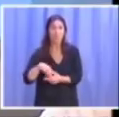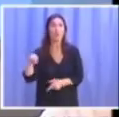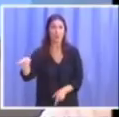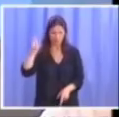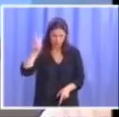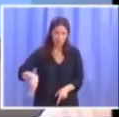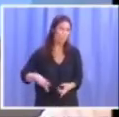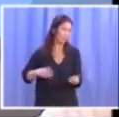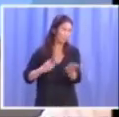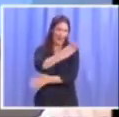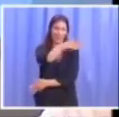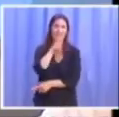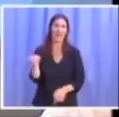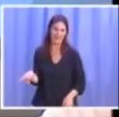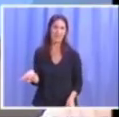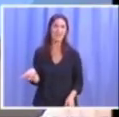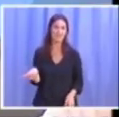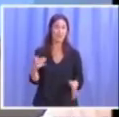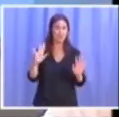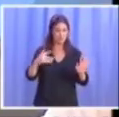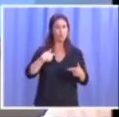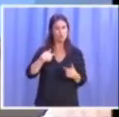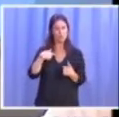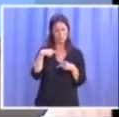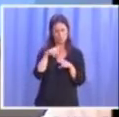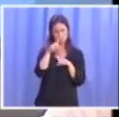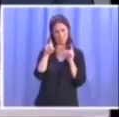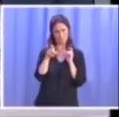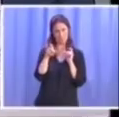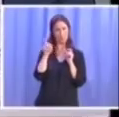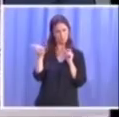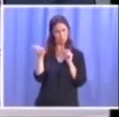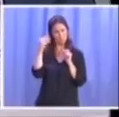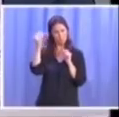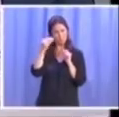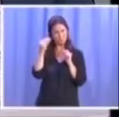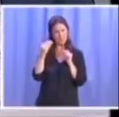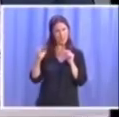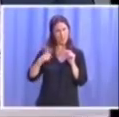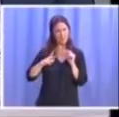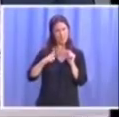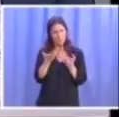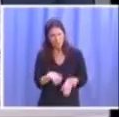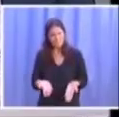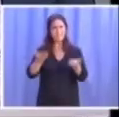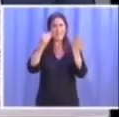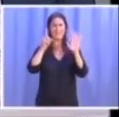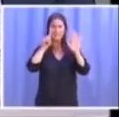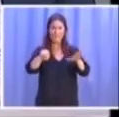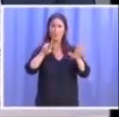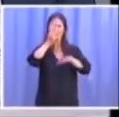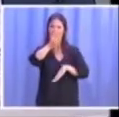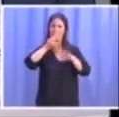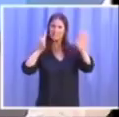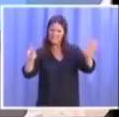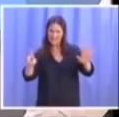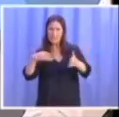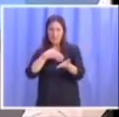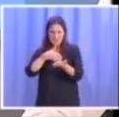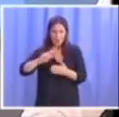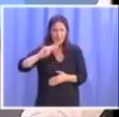sido radical. Y yo me pregunto, ¿piensa elevar la deuda a 636 millones de euros, o sea, al